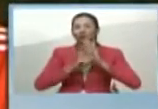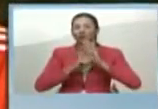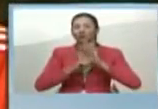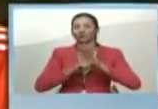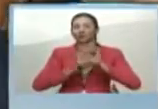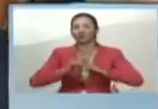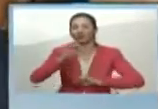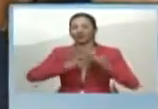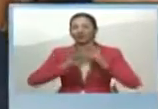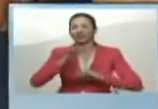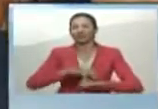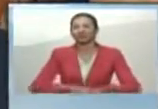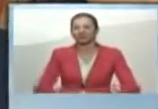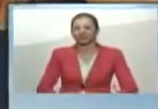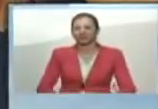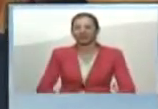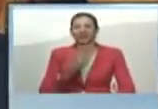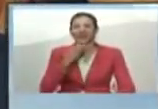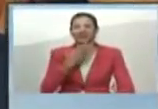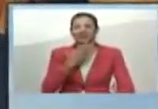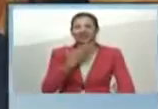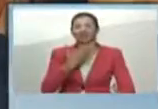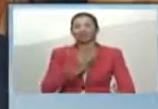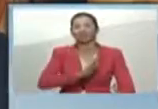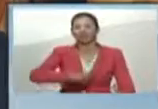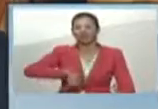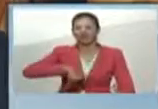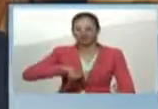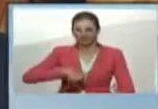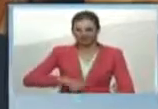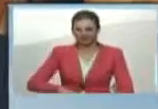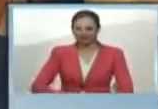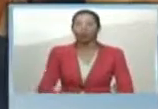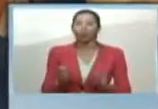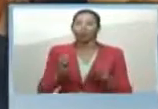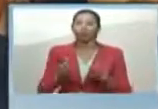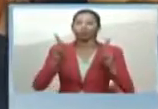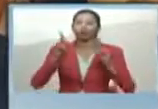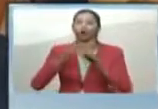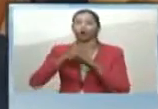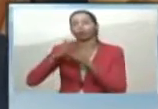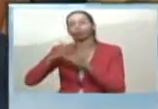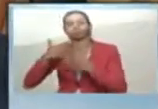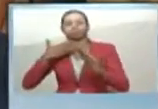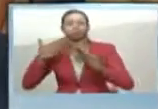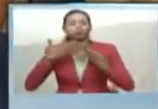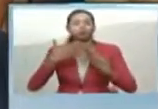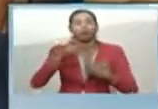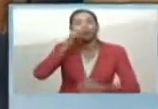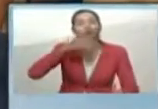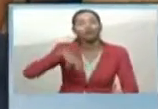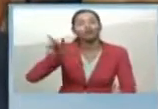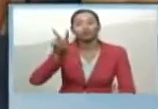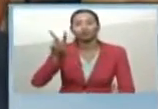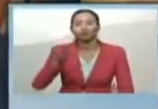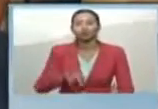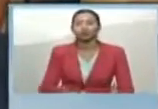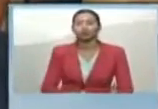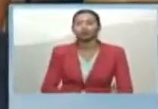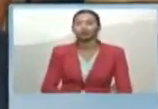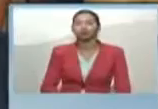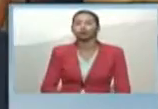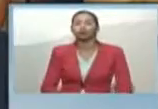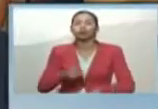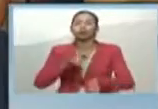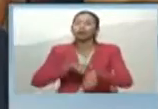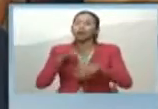pueblo. Gracias, presidente, por la oportunidad de conversar con el pueblo de Venezuela en un momento de mucha reflexión